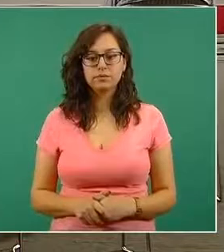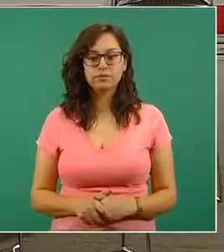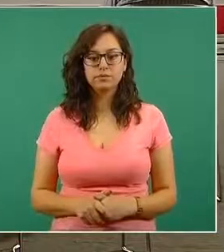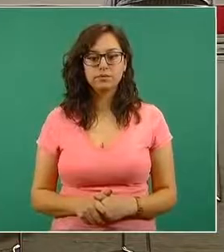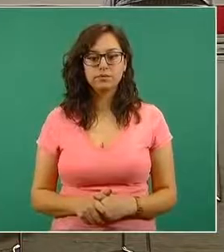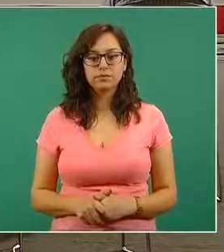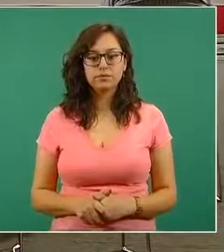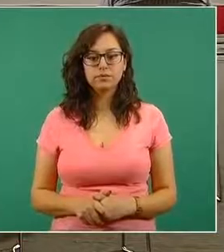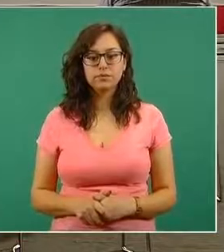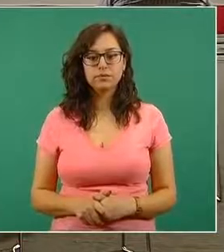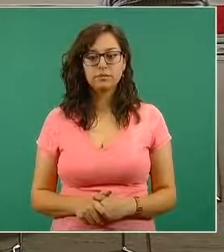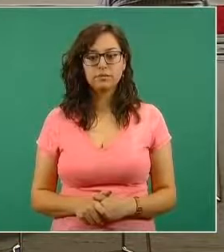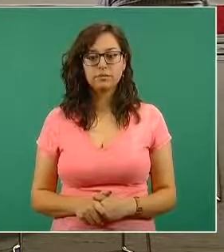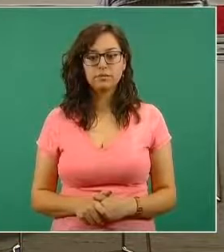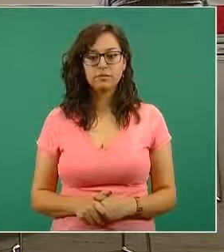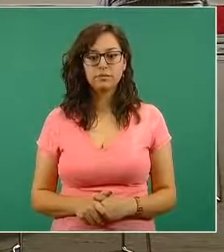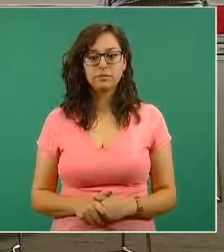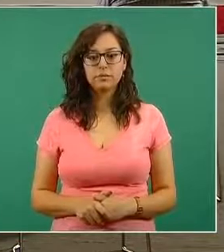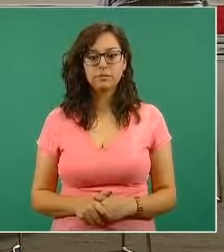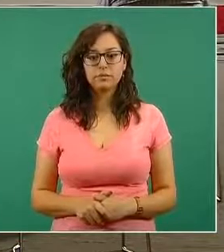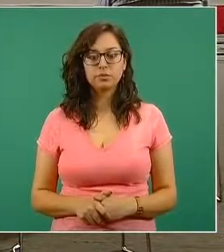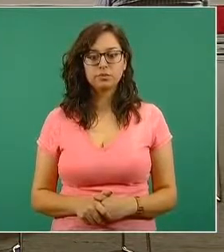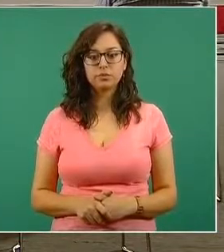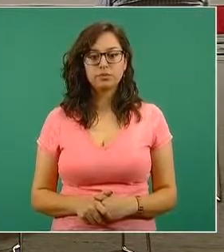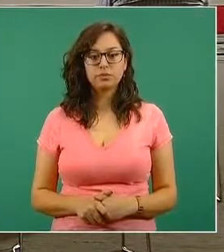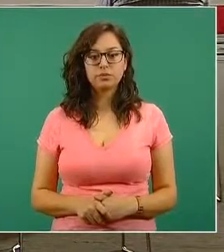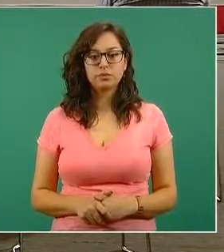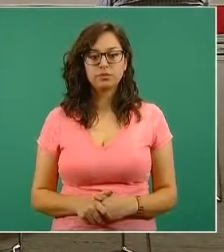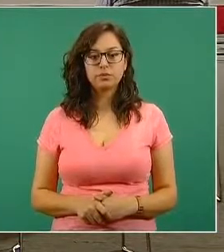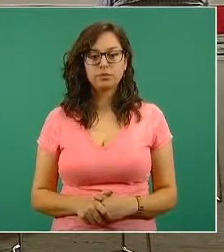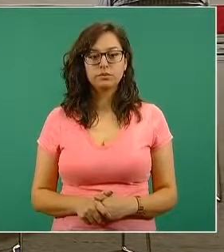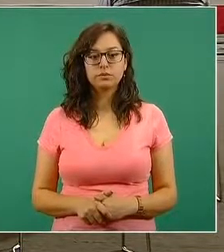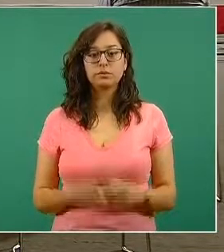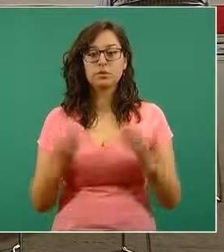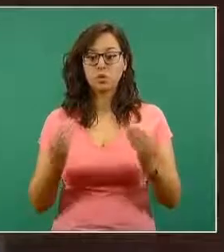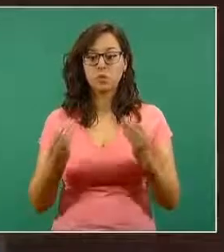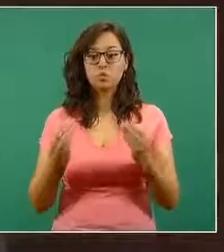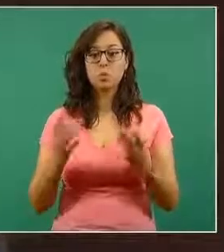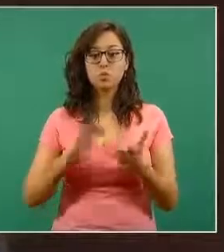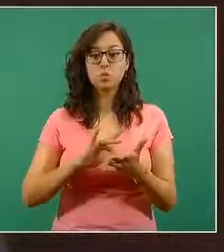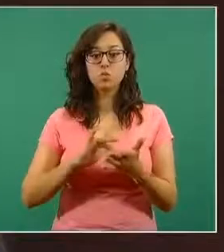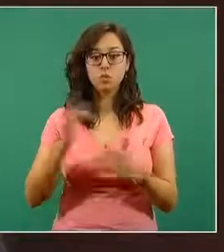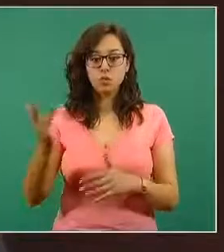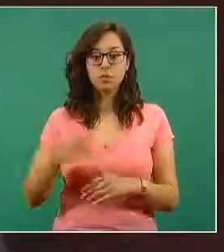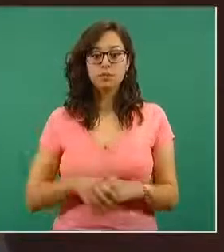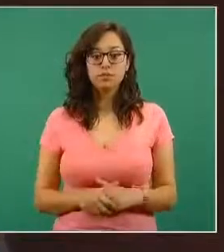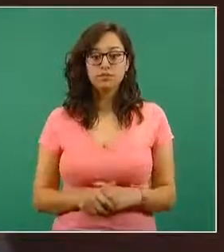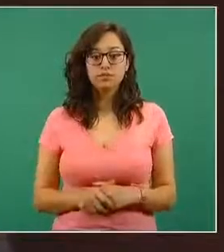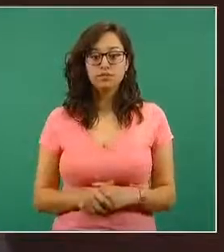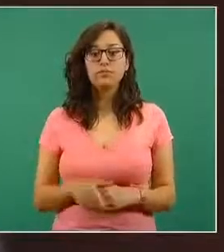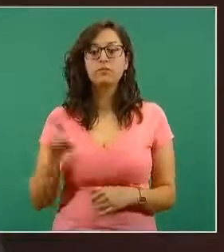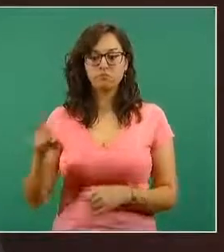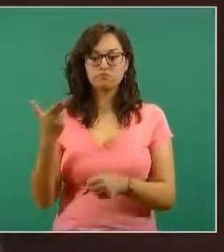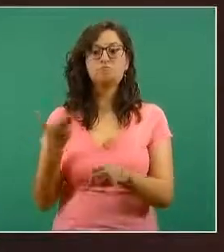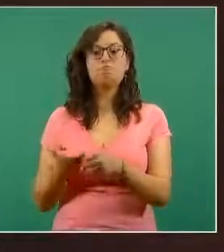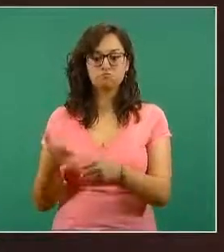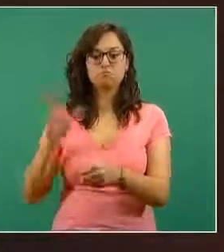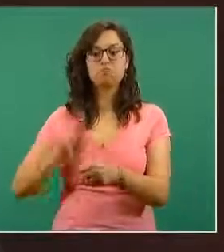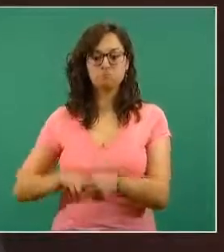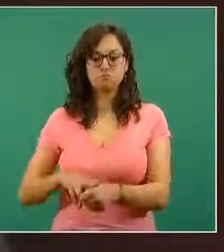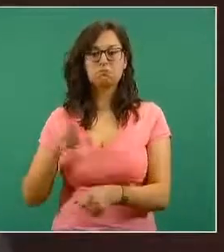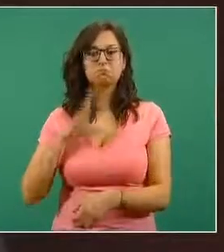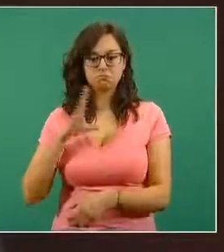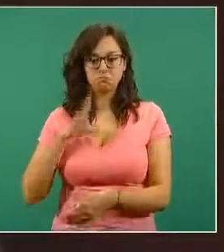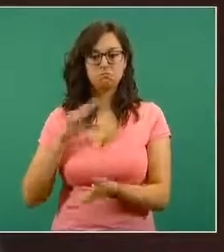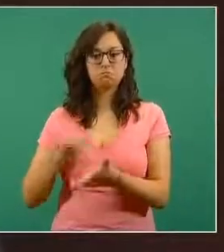Doctor Ruy López Ridaura. Ajá. Sí, muchas gracias. Y confirmamos, está hospitalizado. aún sigue hospitalizado y